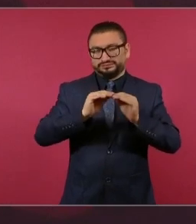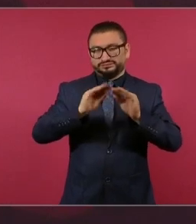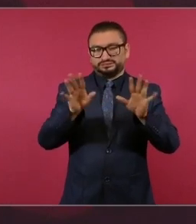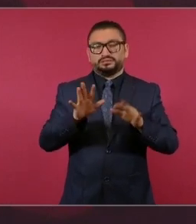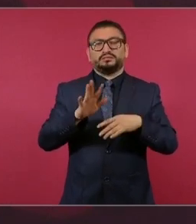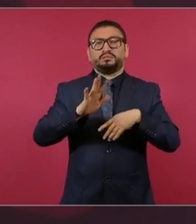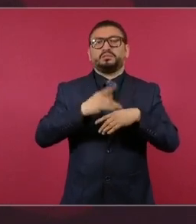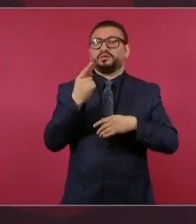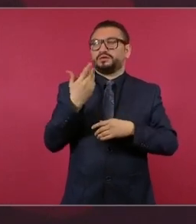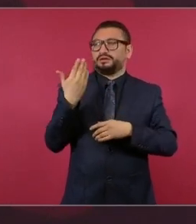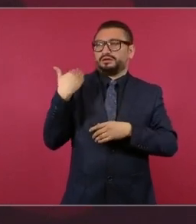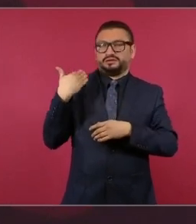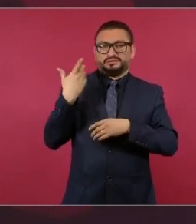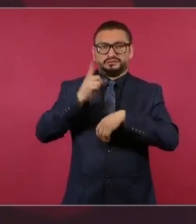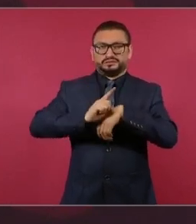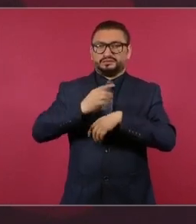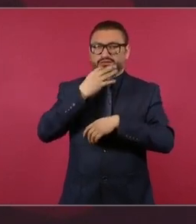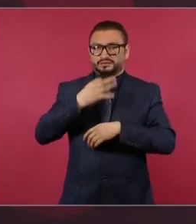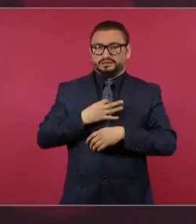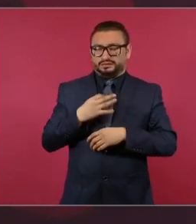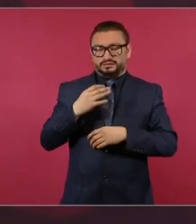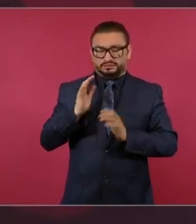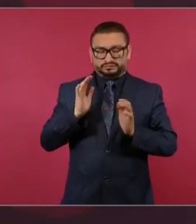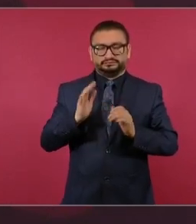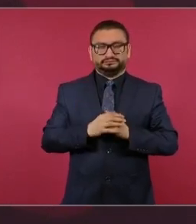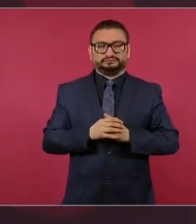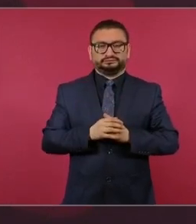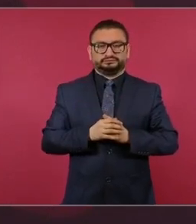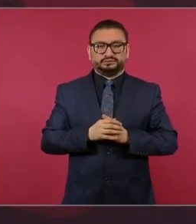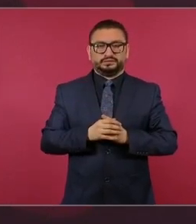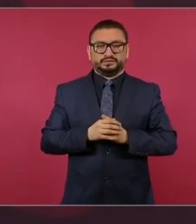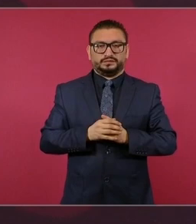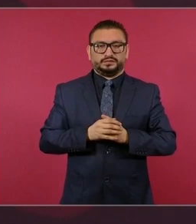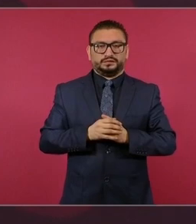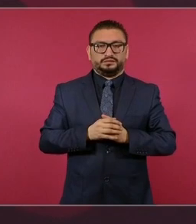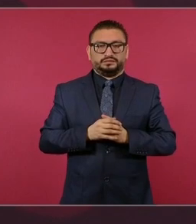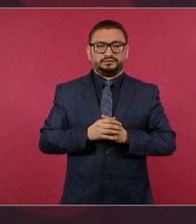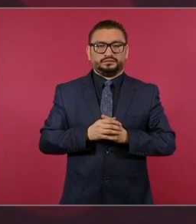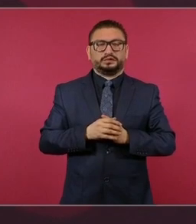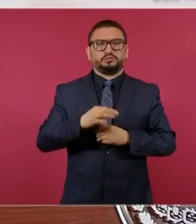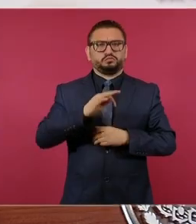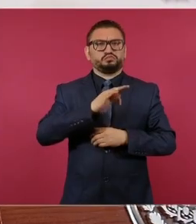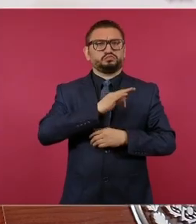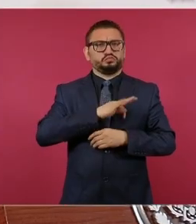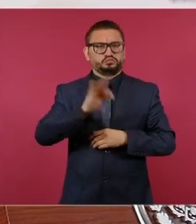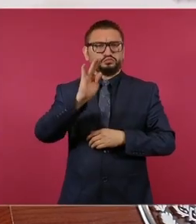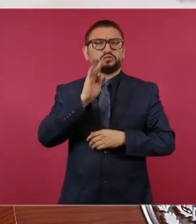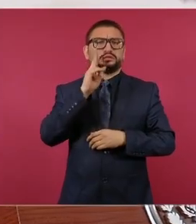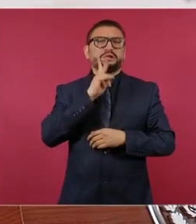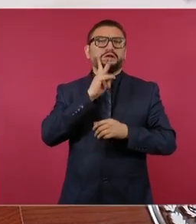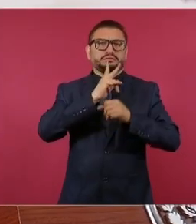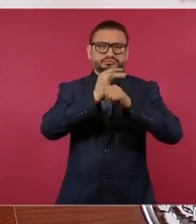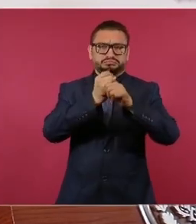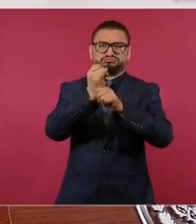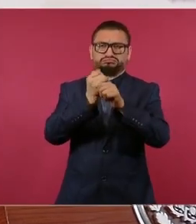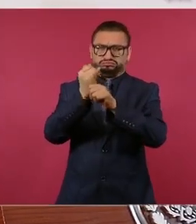Hace unos días alguien me comentaba, y sería bueno que se hiciera la investigación,